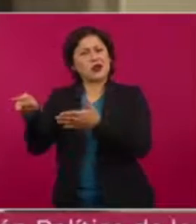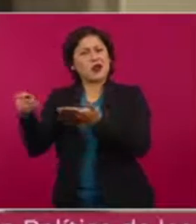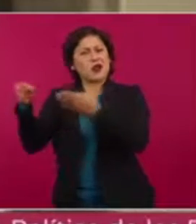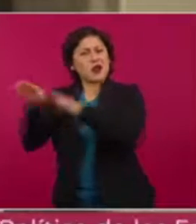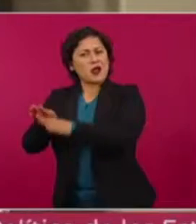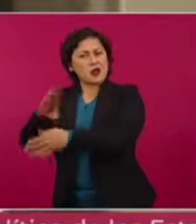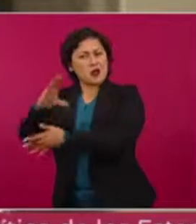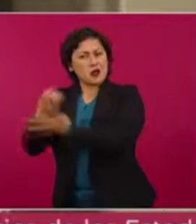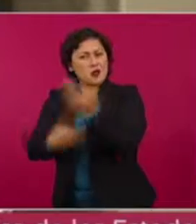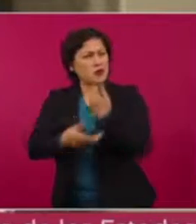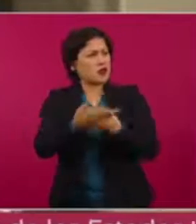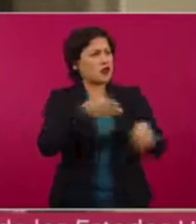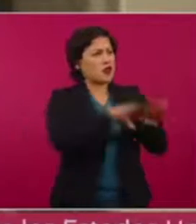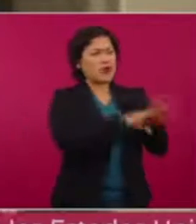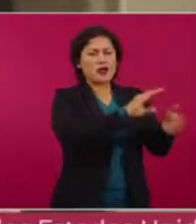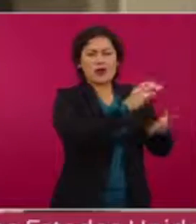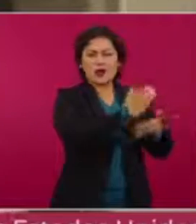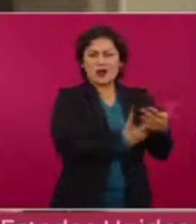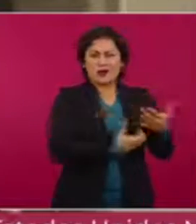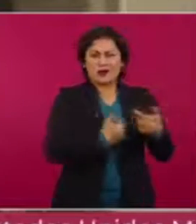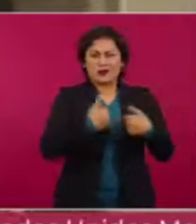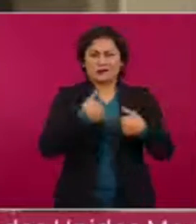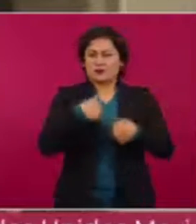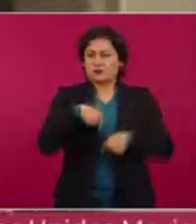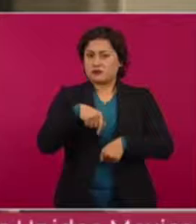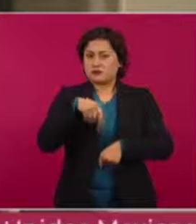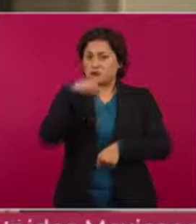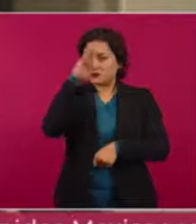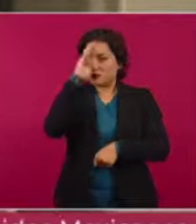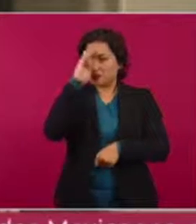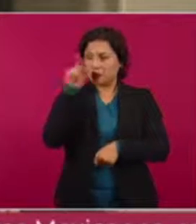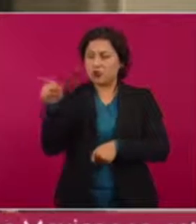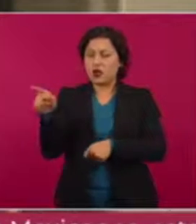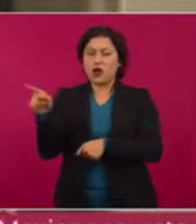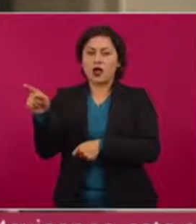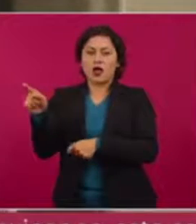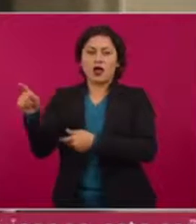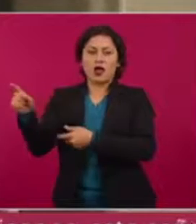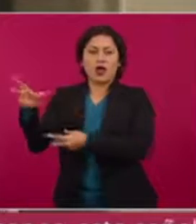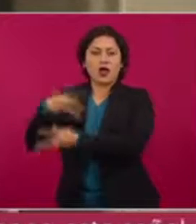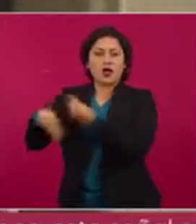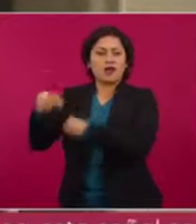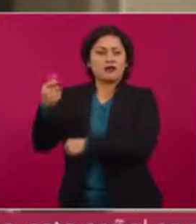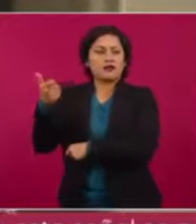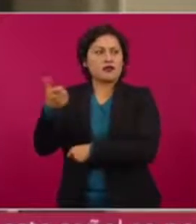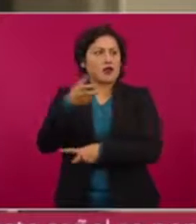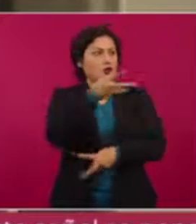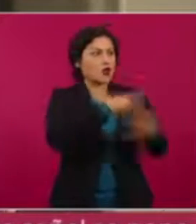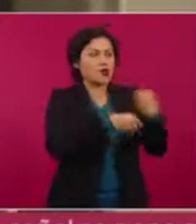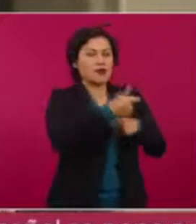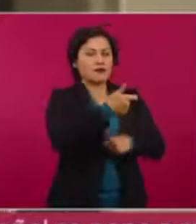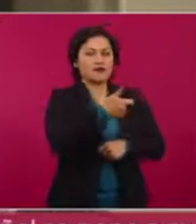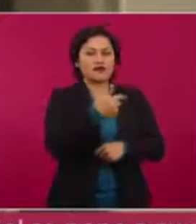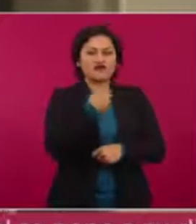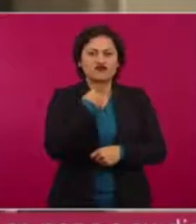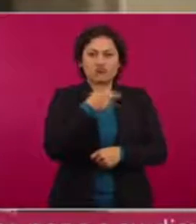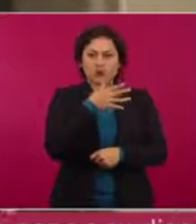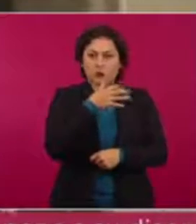estos créditos o que haya problemas con el crédito que les dio Banobras